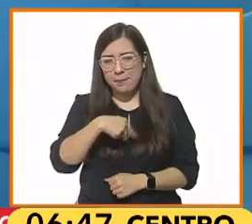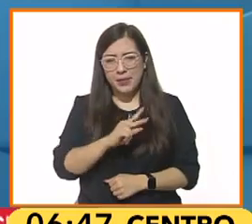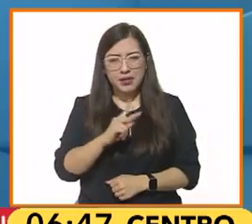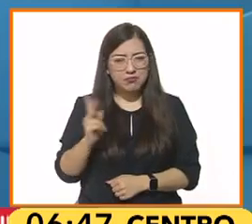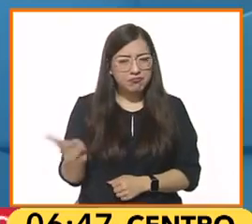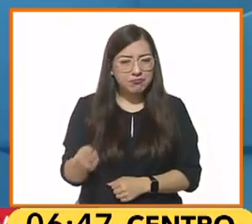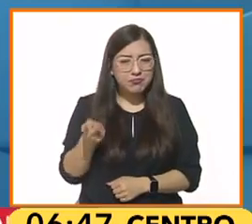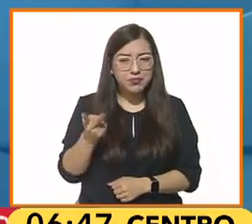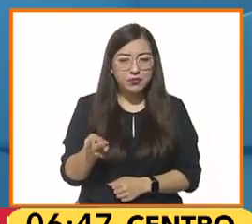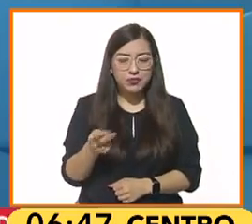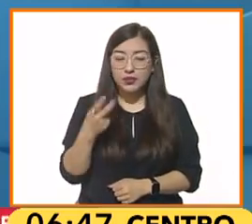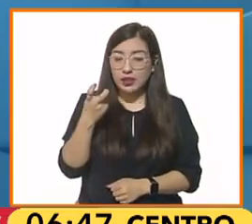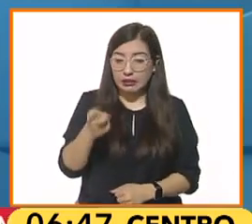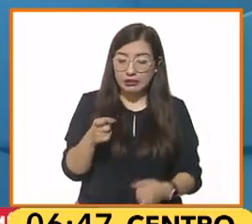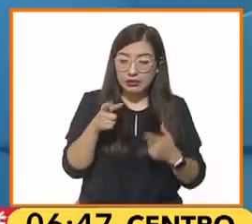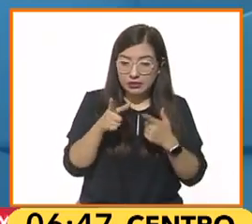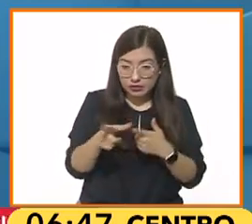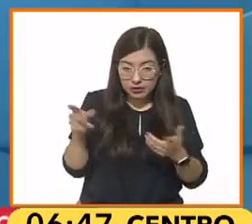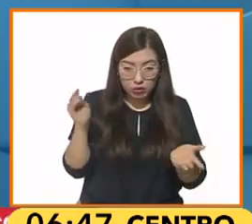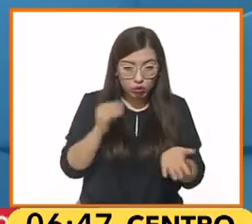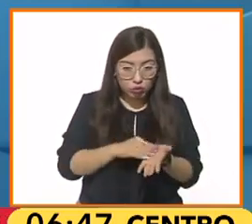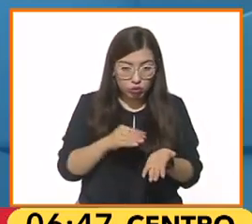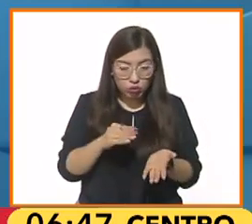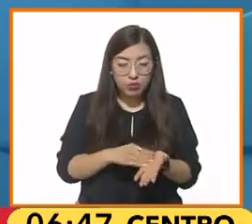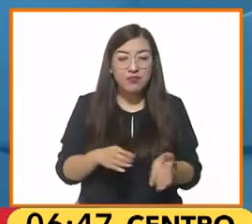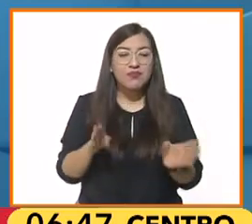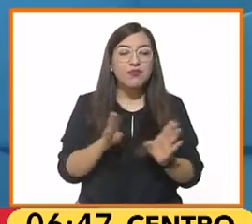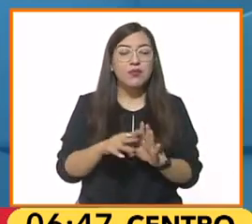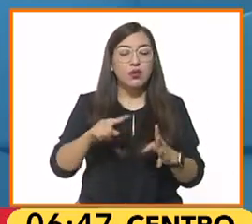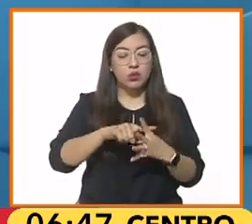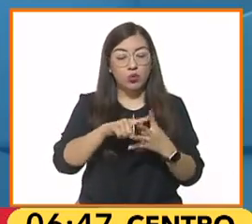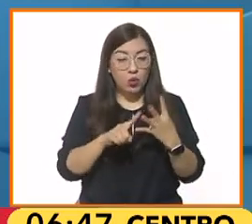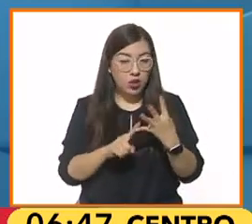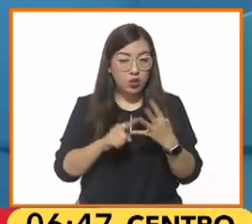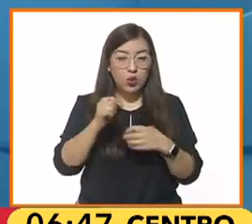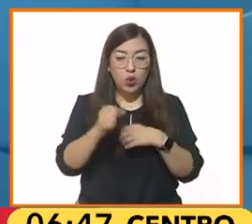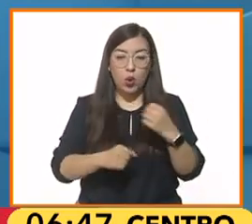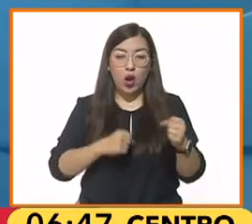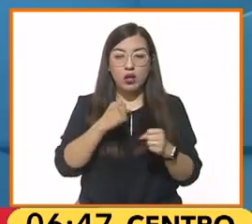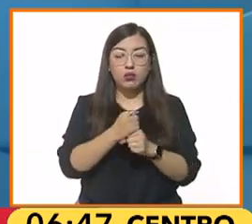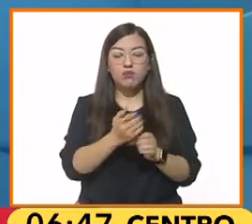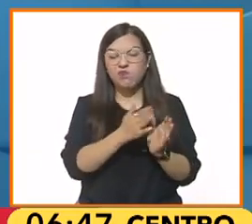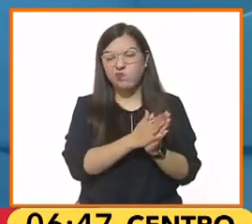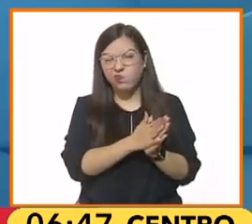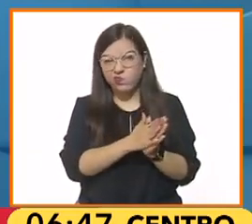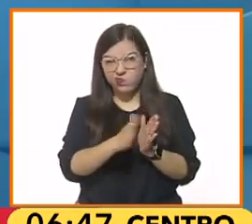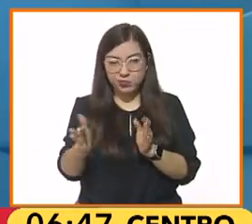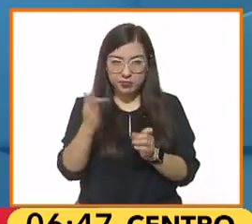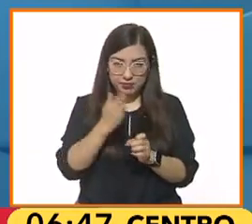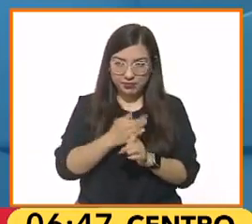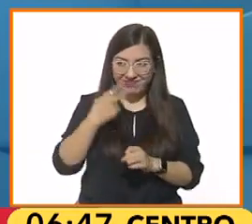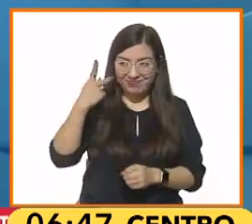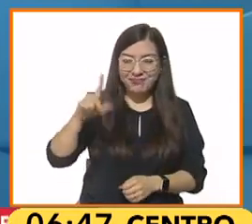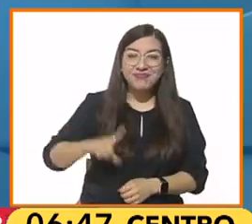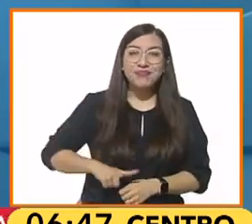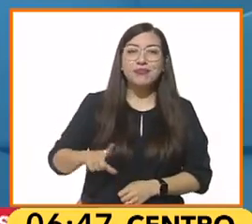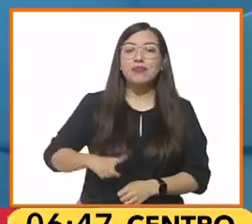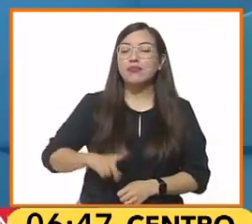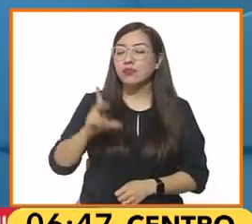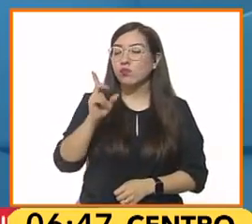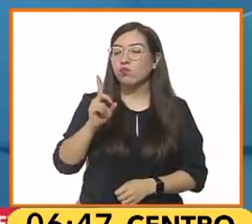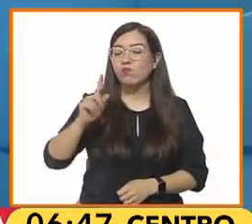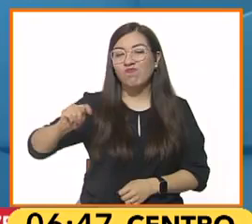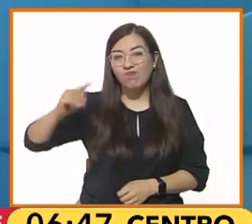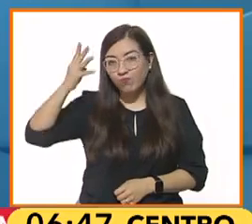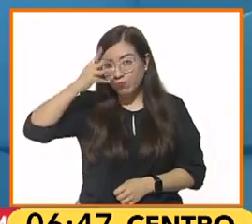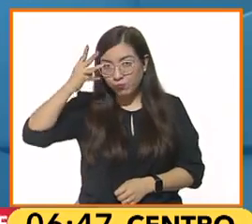situación permanente, digamos, los 4 años por lo menos de este gobierno de Donald Trump. No habrá